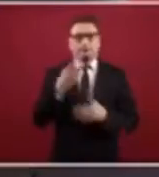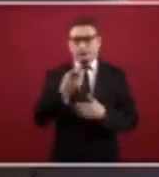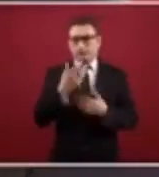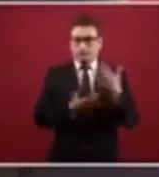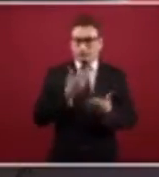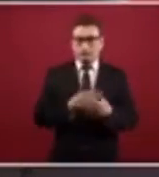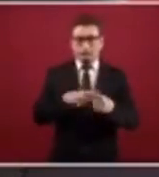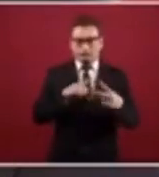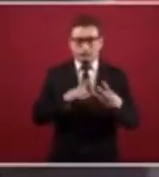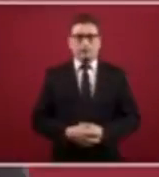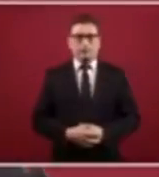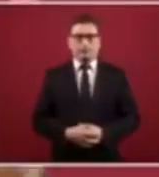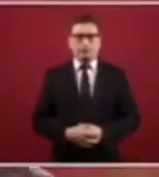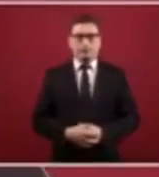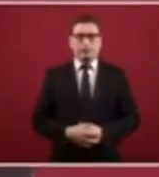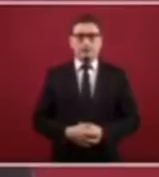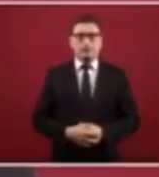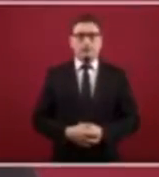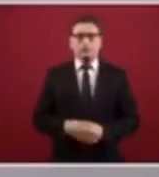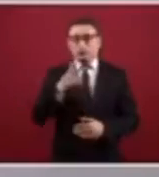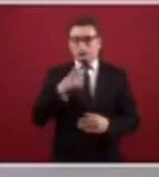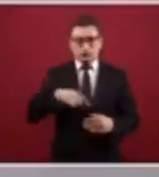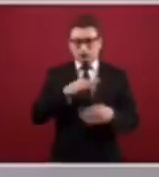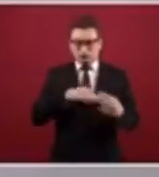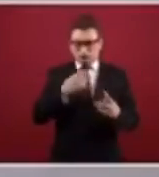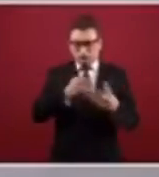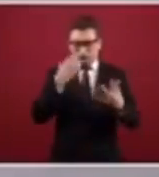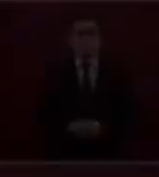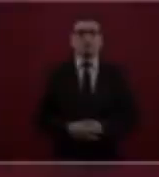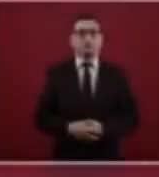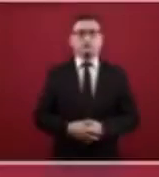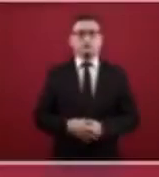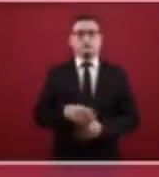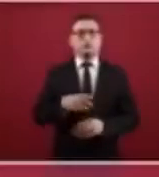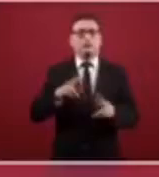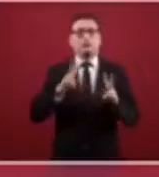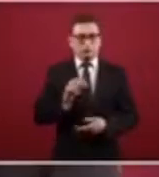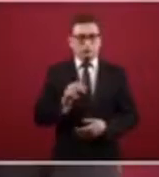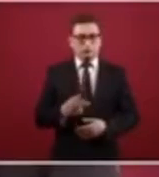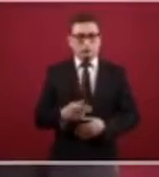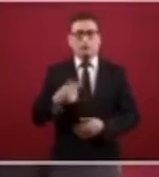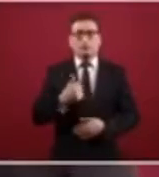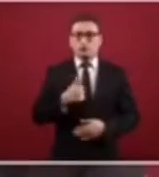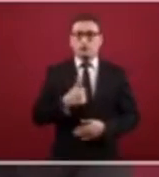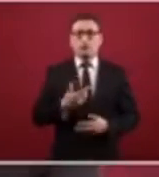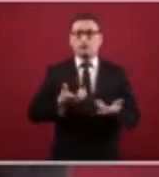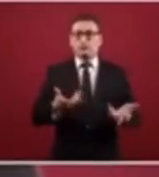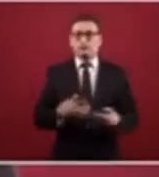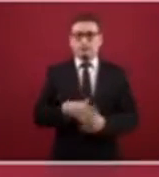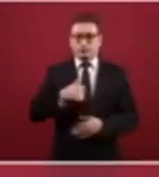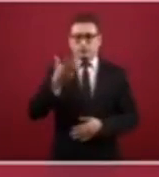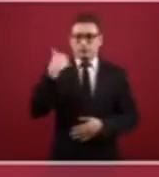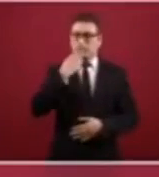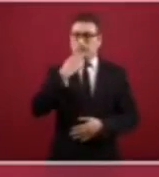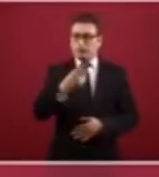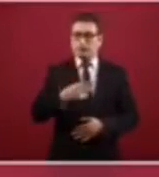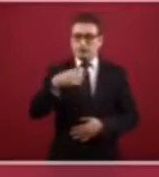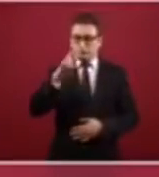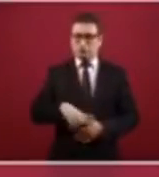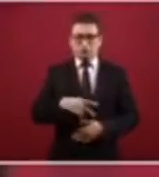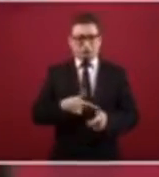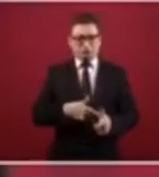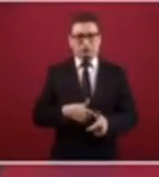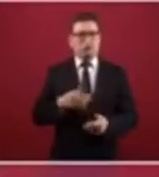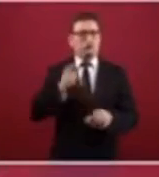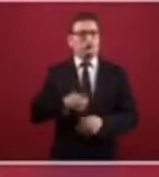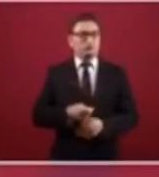terna sean mujeres. Pero todo eso lo estoy analizando bien. Acerca de lo de Baja California, yo lo que dije y sostengo